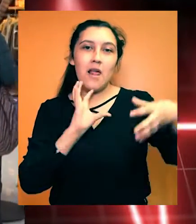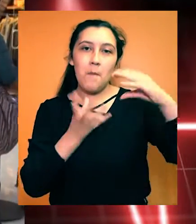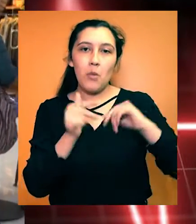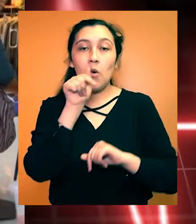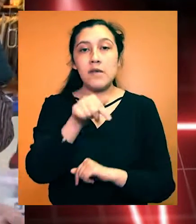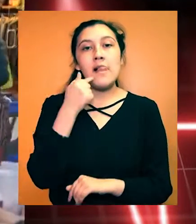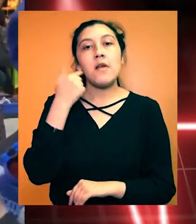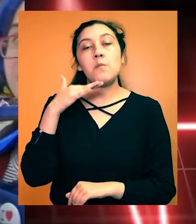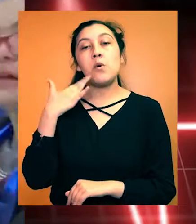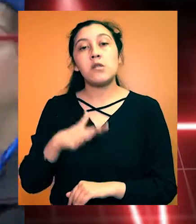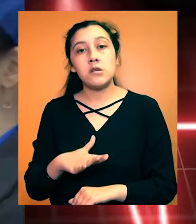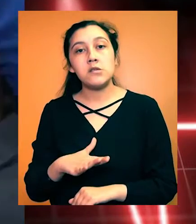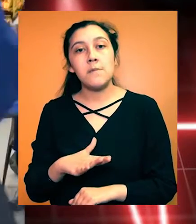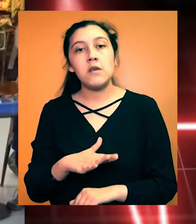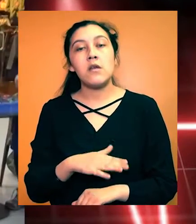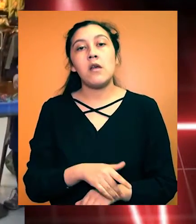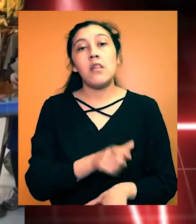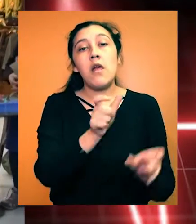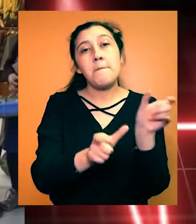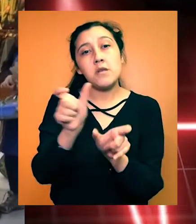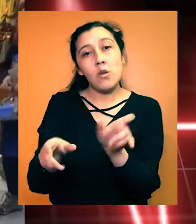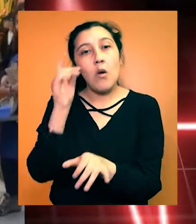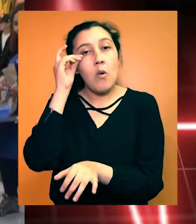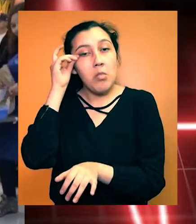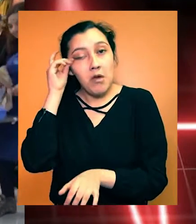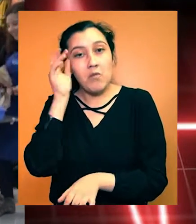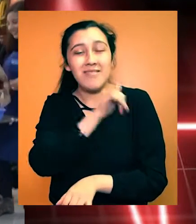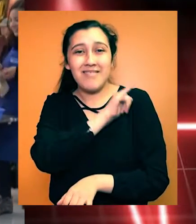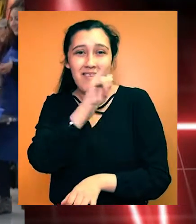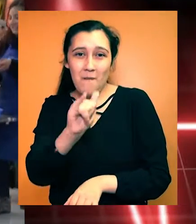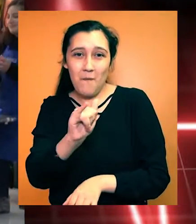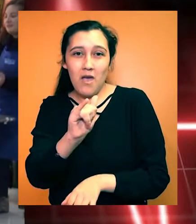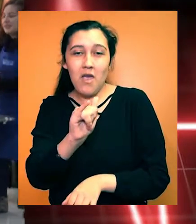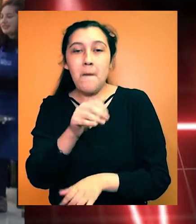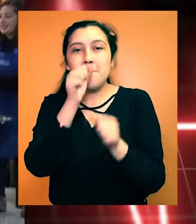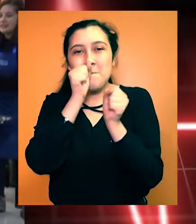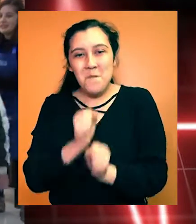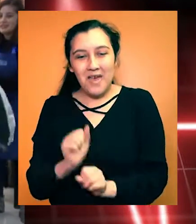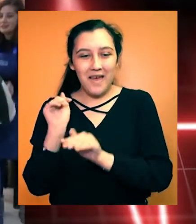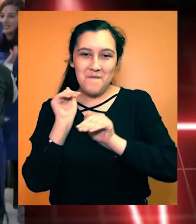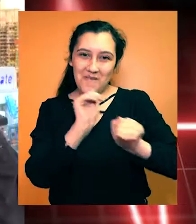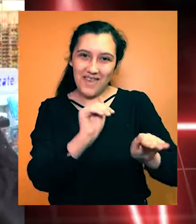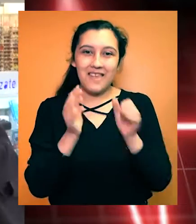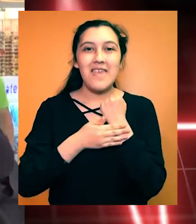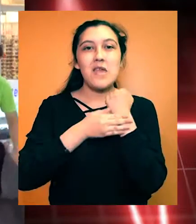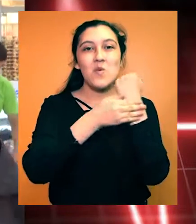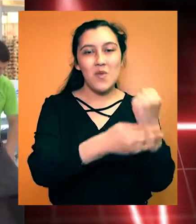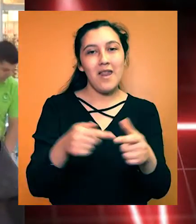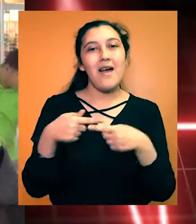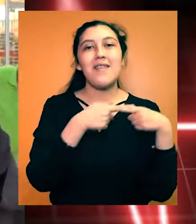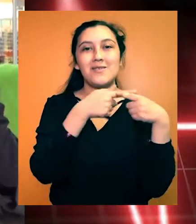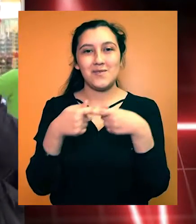importancia de hacer espacio para quienes puedan, una vez adultos, ser un aporte a la sociedad, como todos los demás habitantes de este planeta.